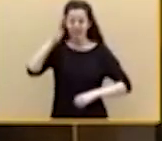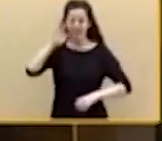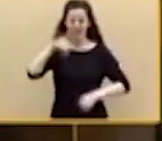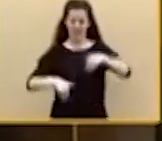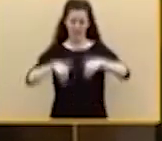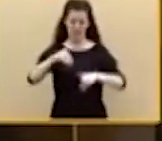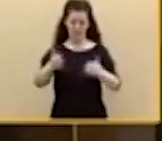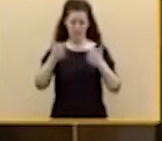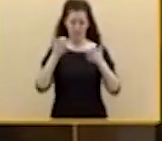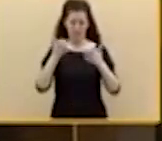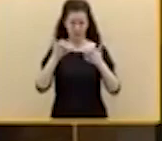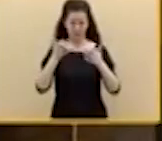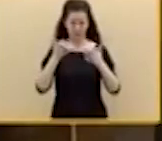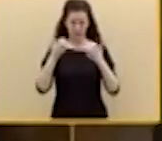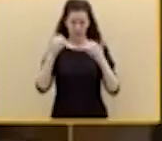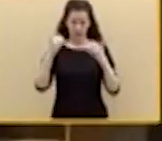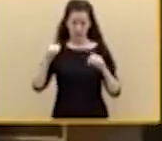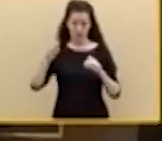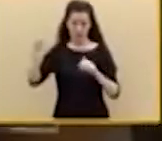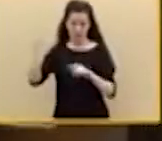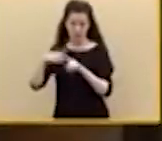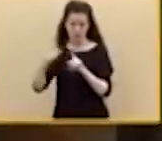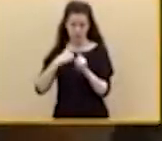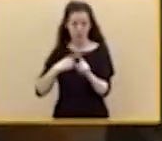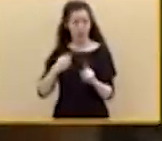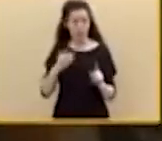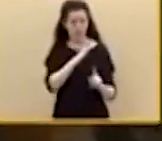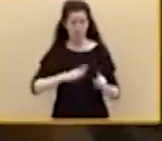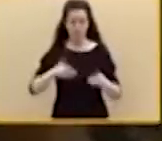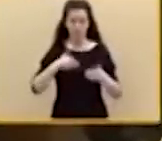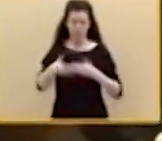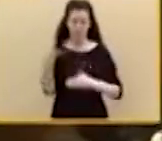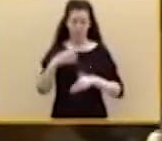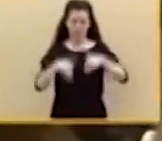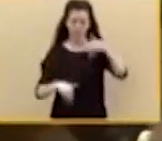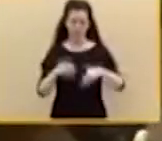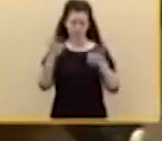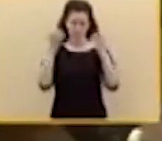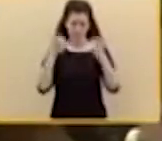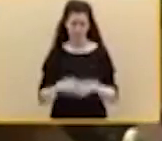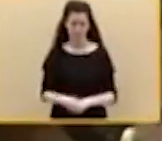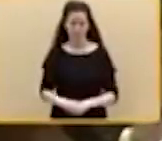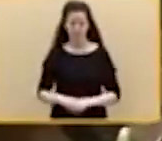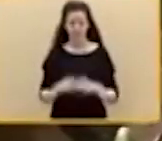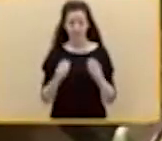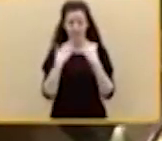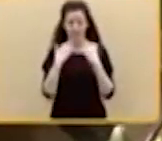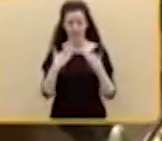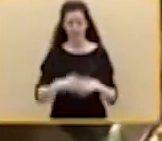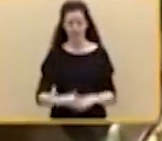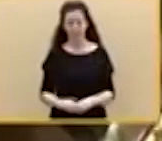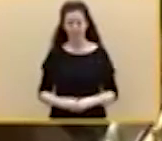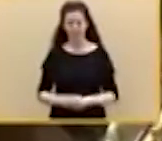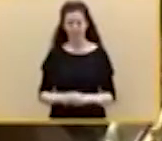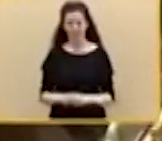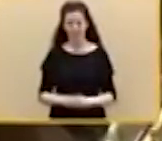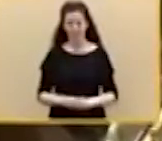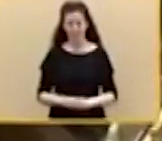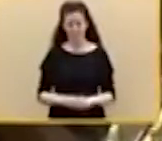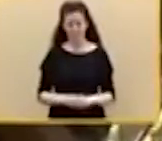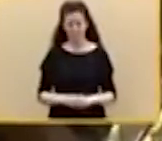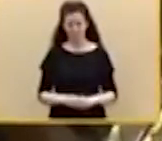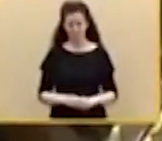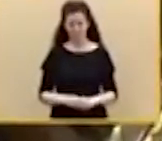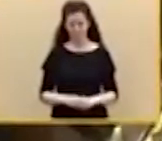A mi tampoco Primero porque El PSOE Llega de una manera Muy artificial A construir esta mayoría